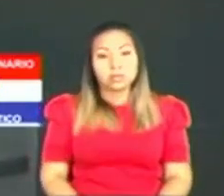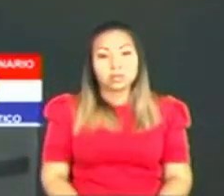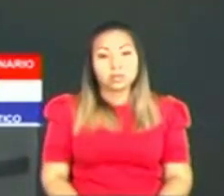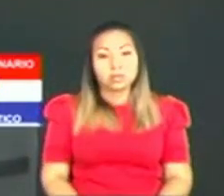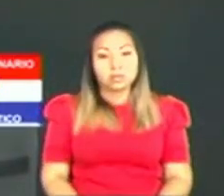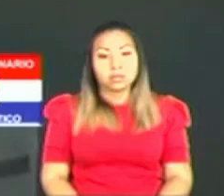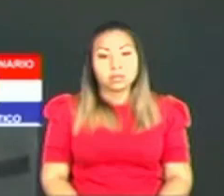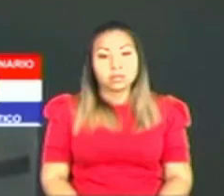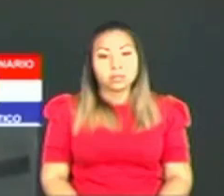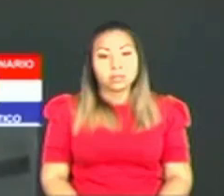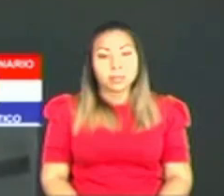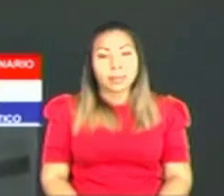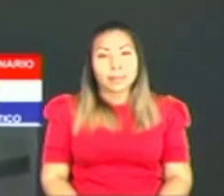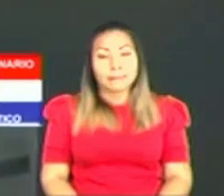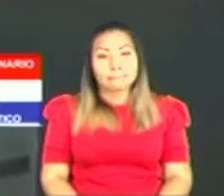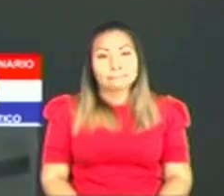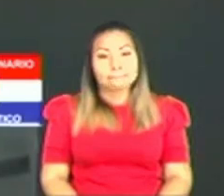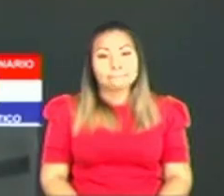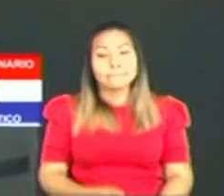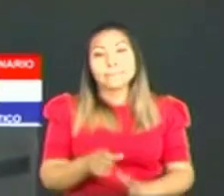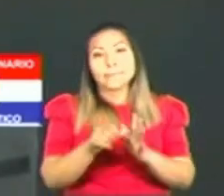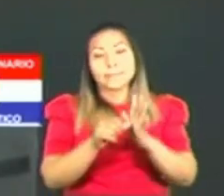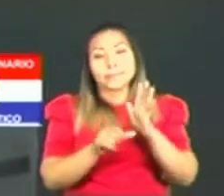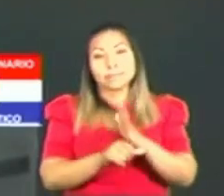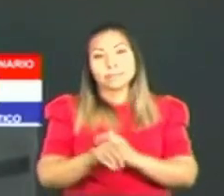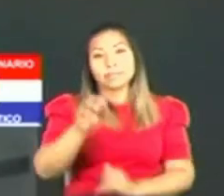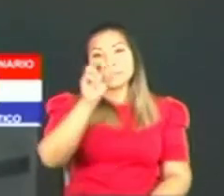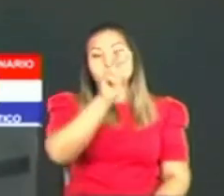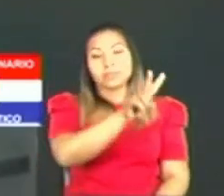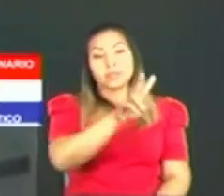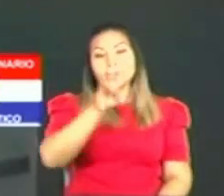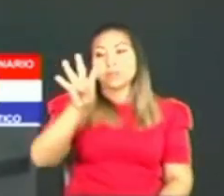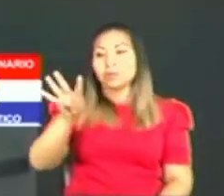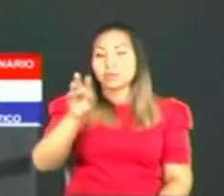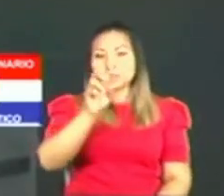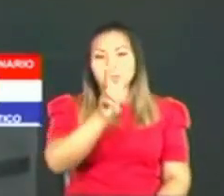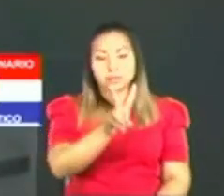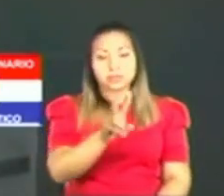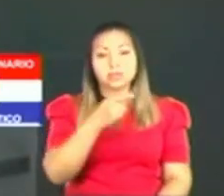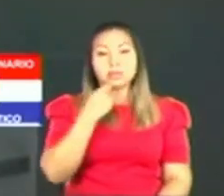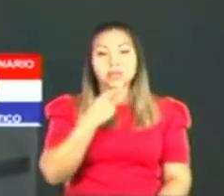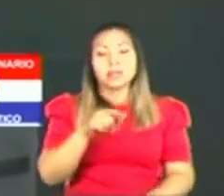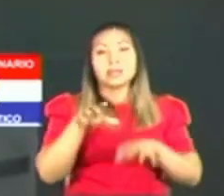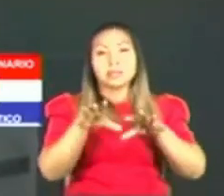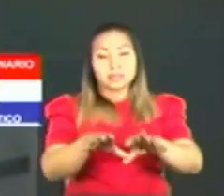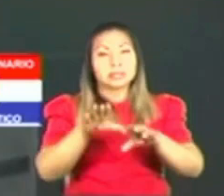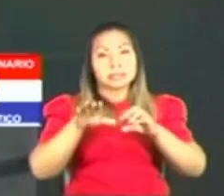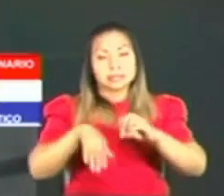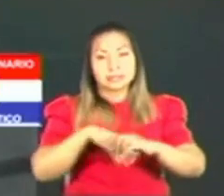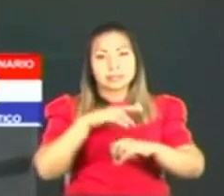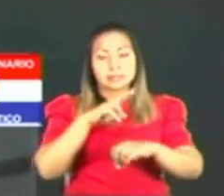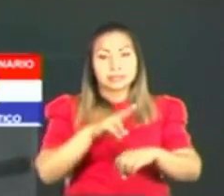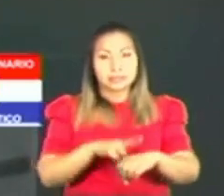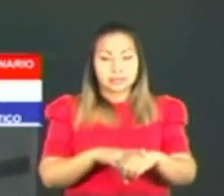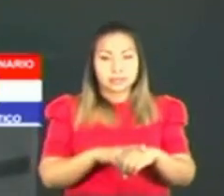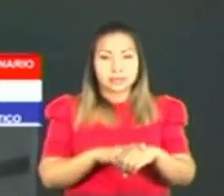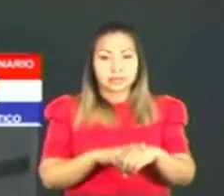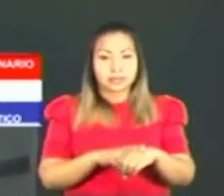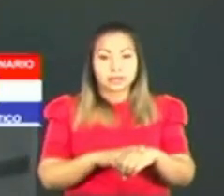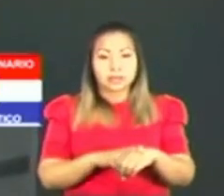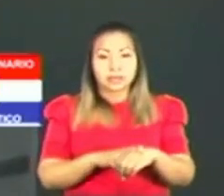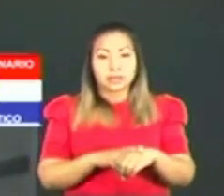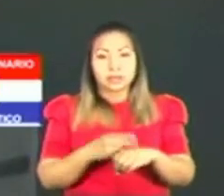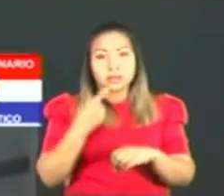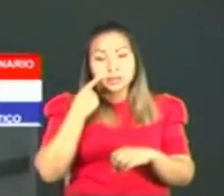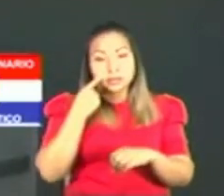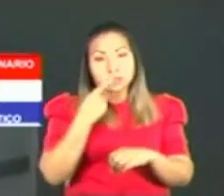bien puesto en el artículo 242 que la asamblea nacional verá los tratados y